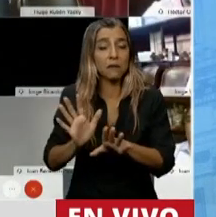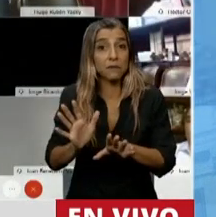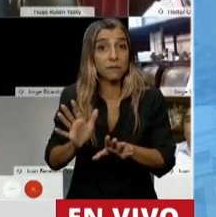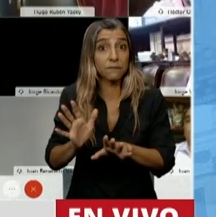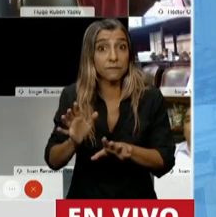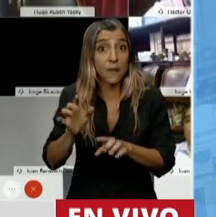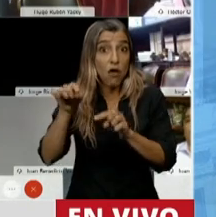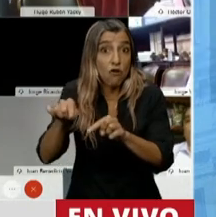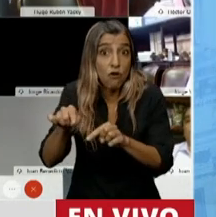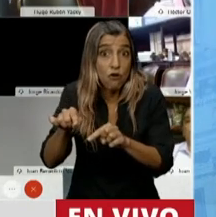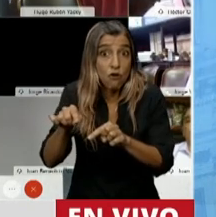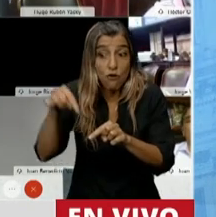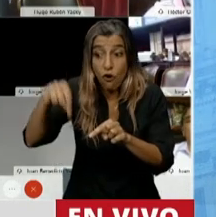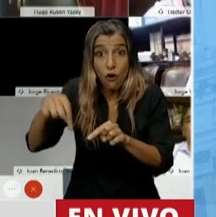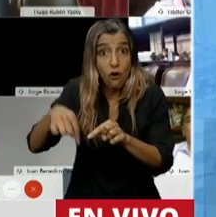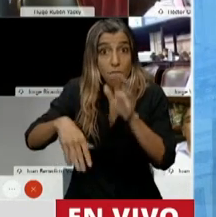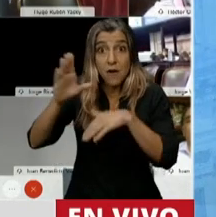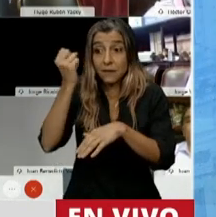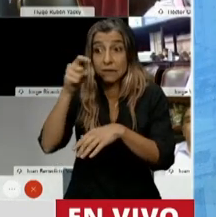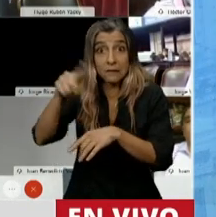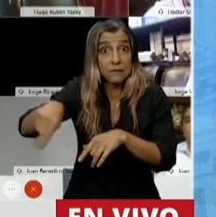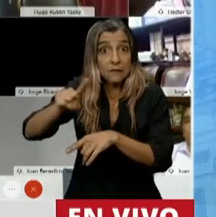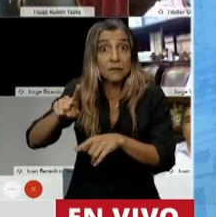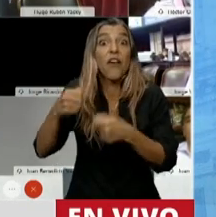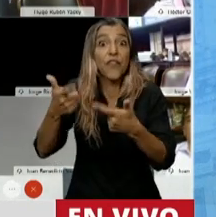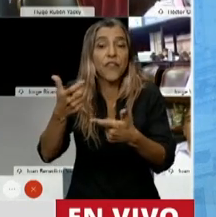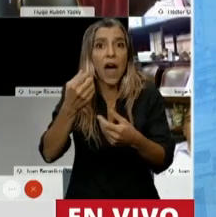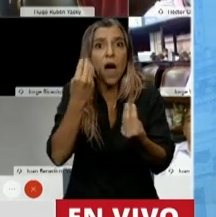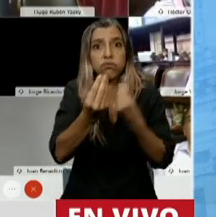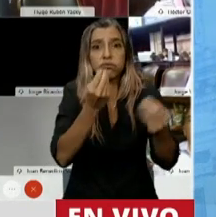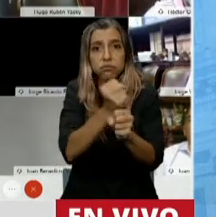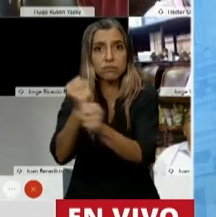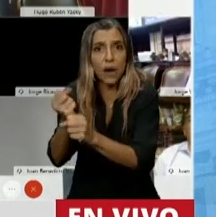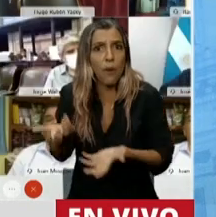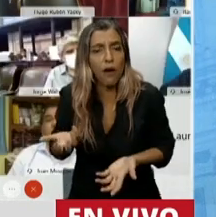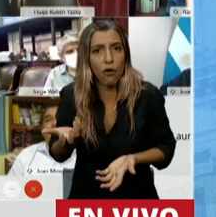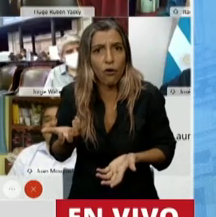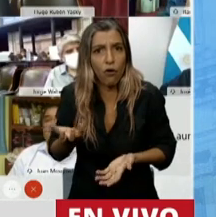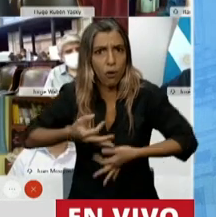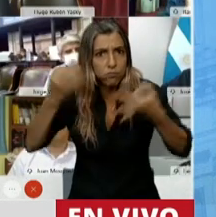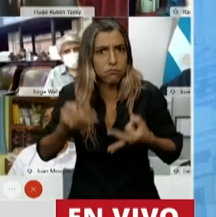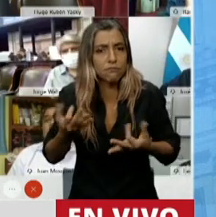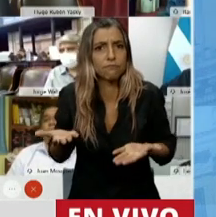a la Argentina generando empleo genuino, algo que ustedes no lo están haciendo.